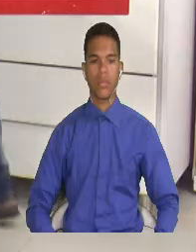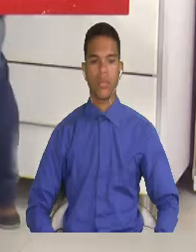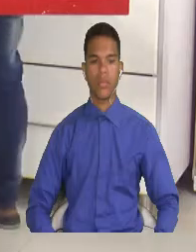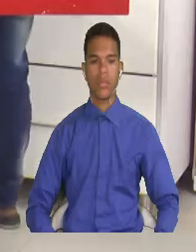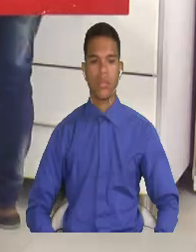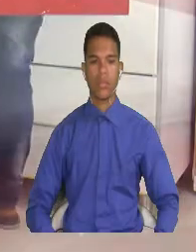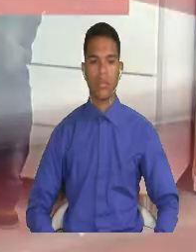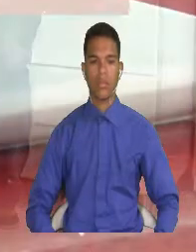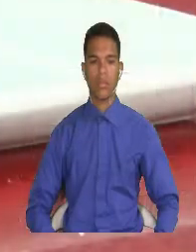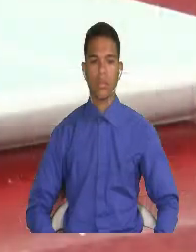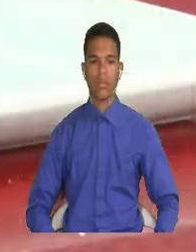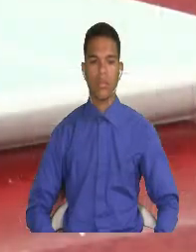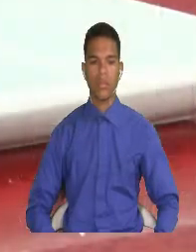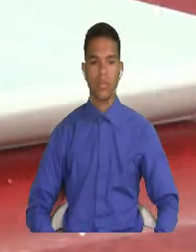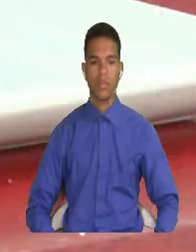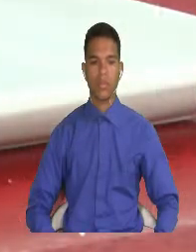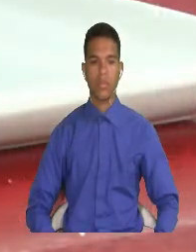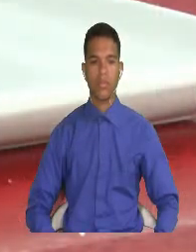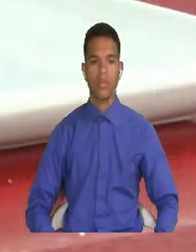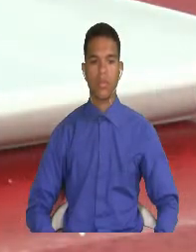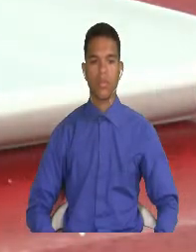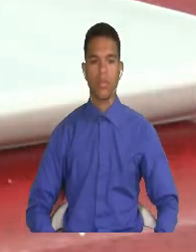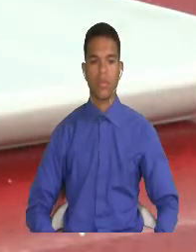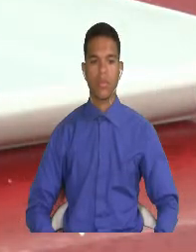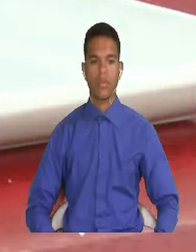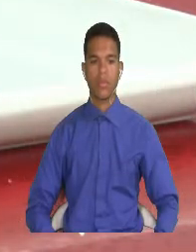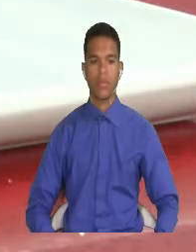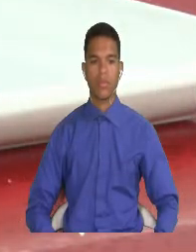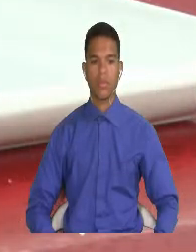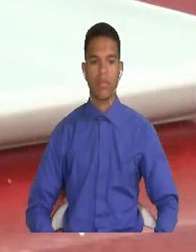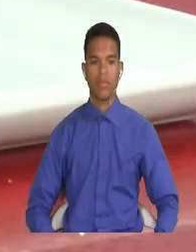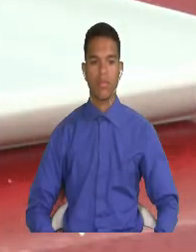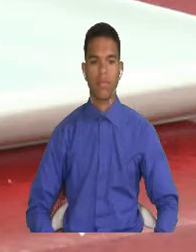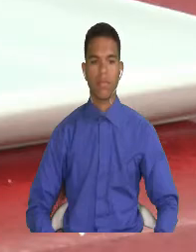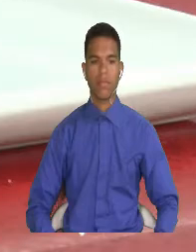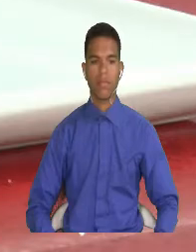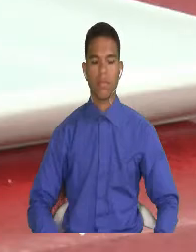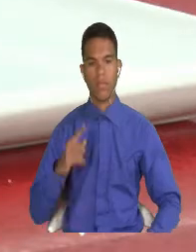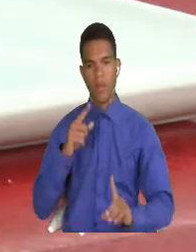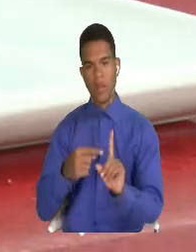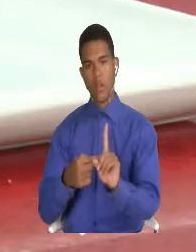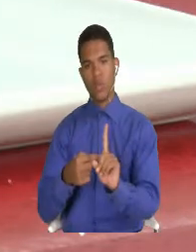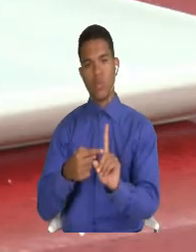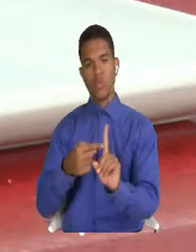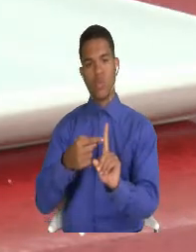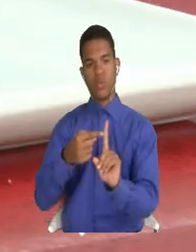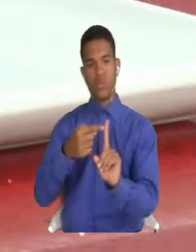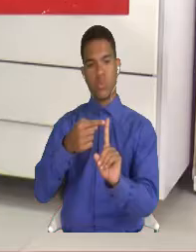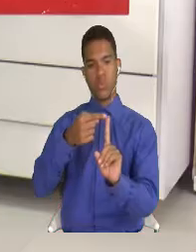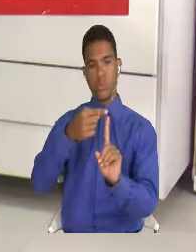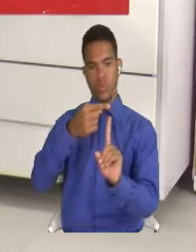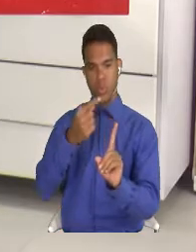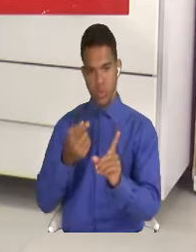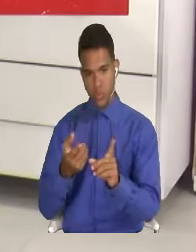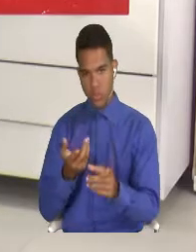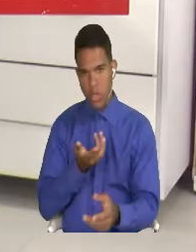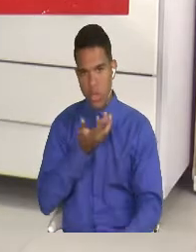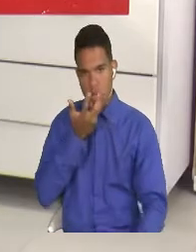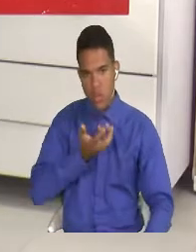a quedar este sabor, entonces sí, una vez le agrego temperatura, Ok, bueno, vamos a esperar que esté la salsa para yo